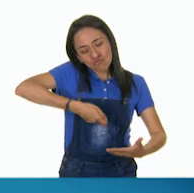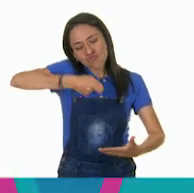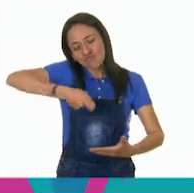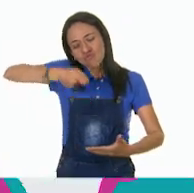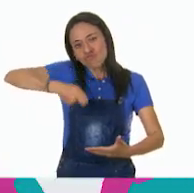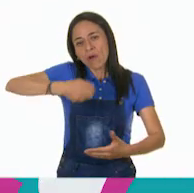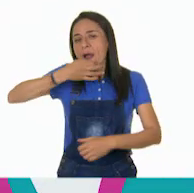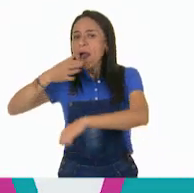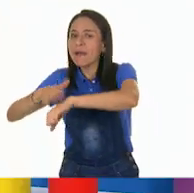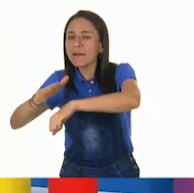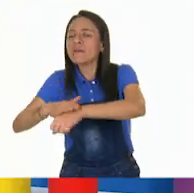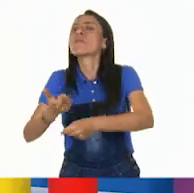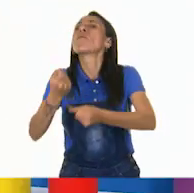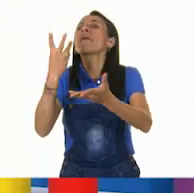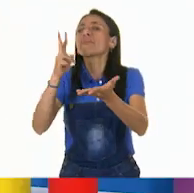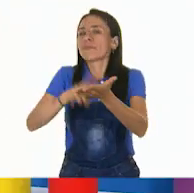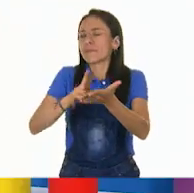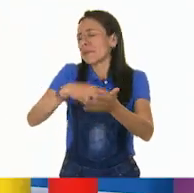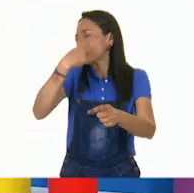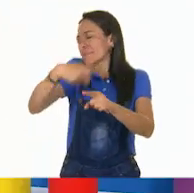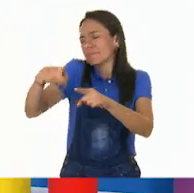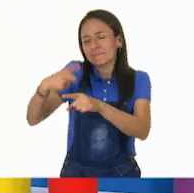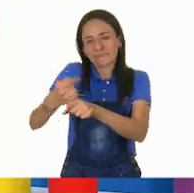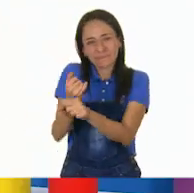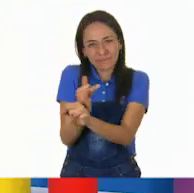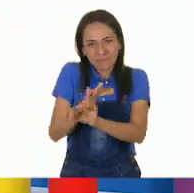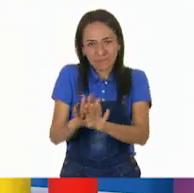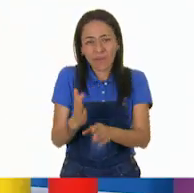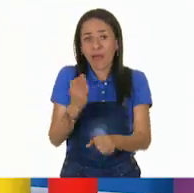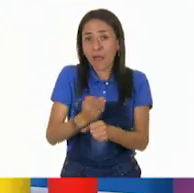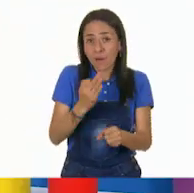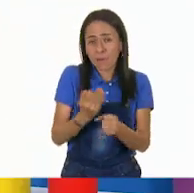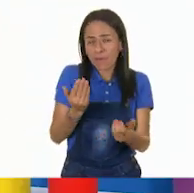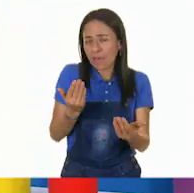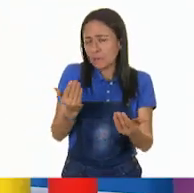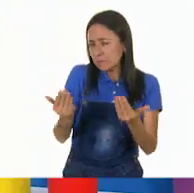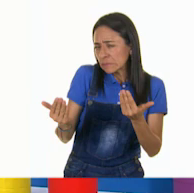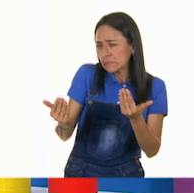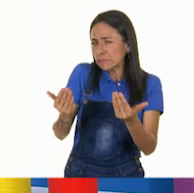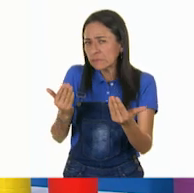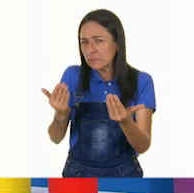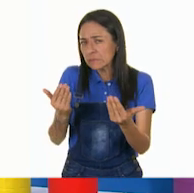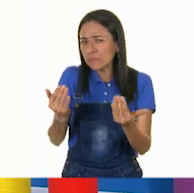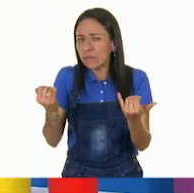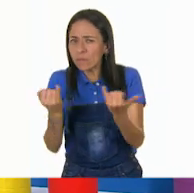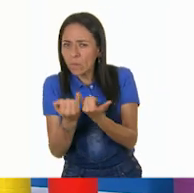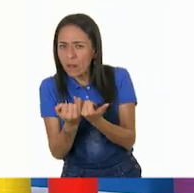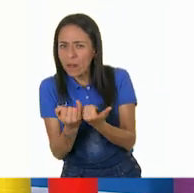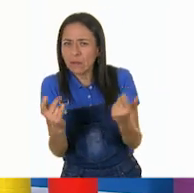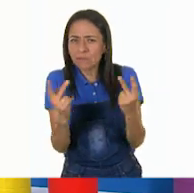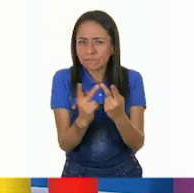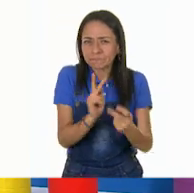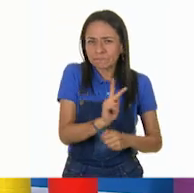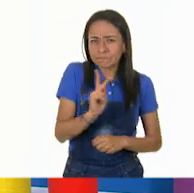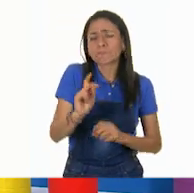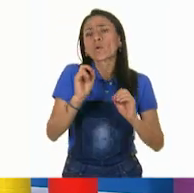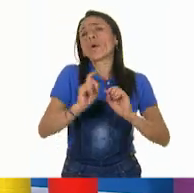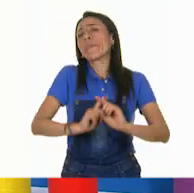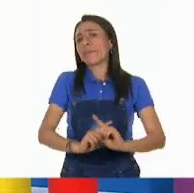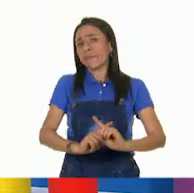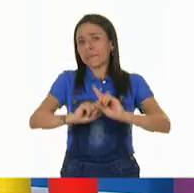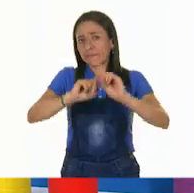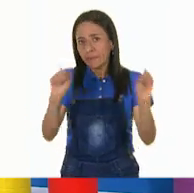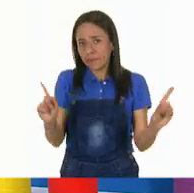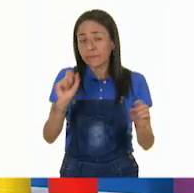creo que ya podemos hacer un análisis de las semejanzas y semejanzas perdón y diferencias entre la información que aparece en el anuncio